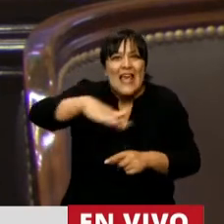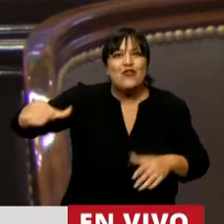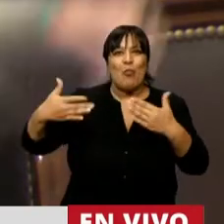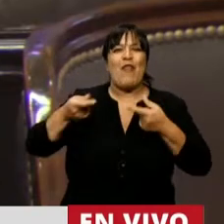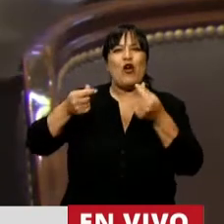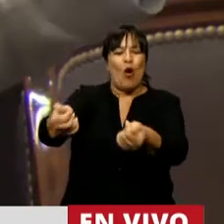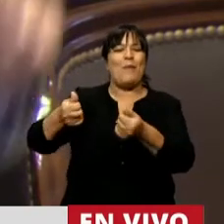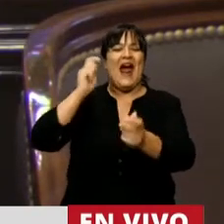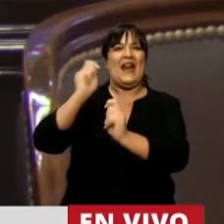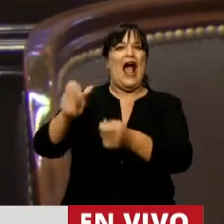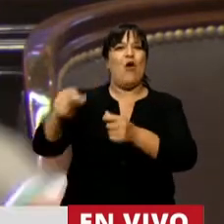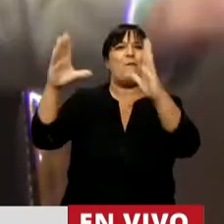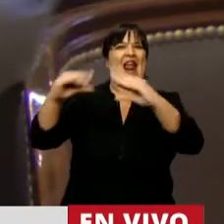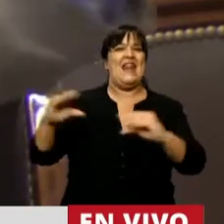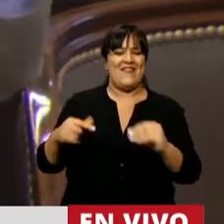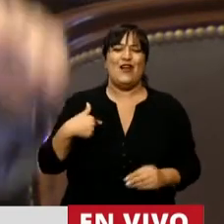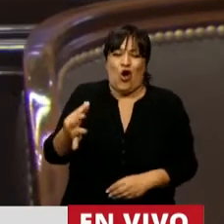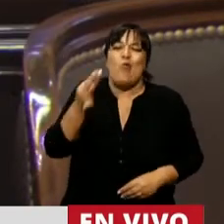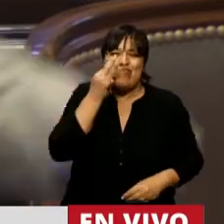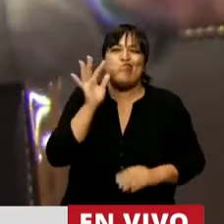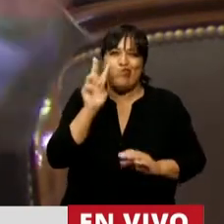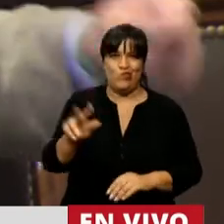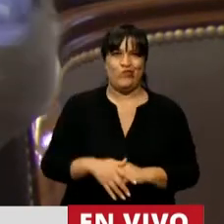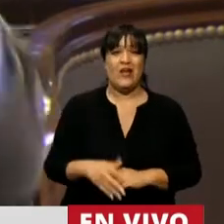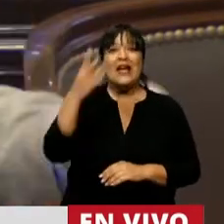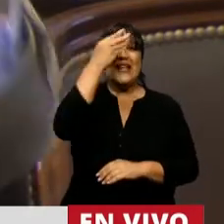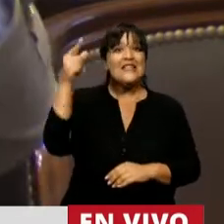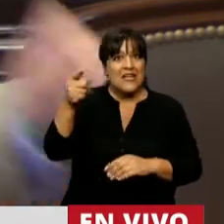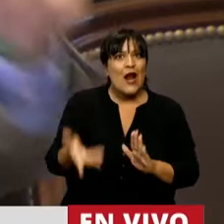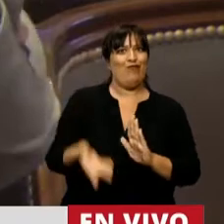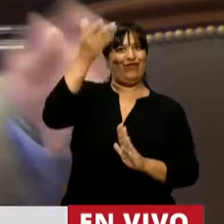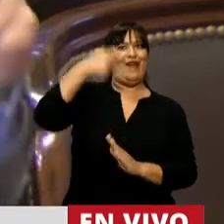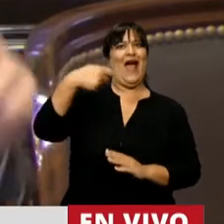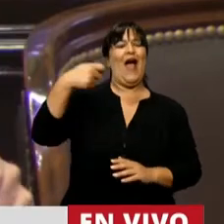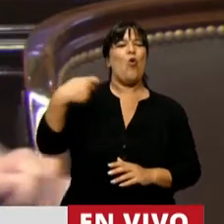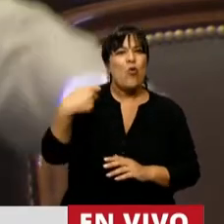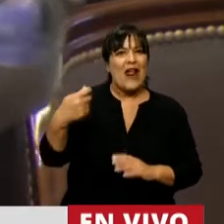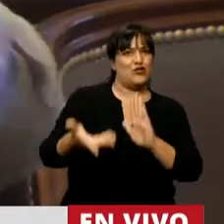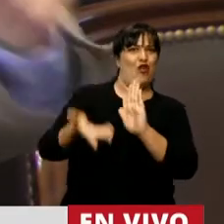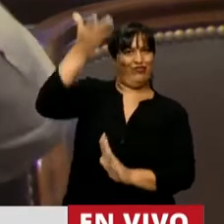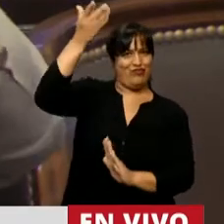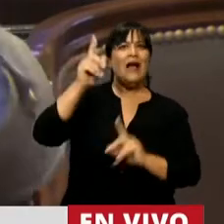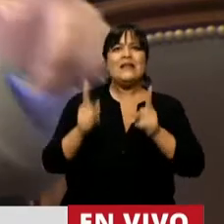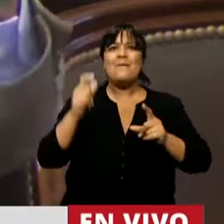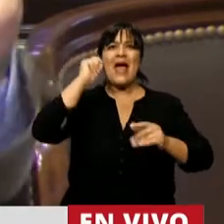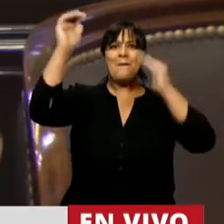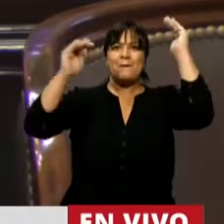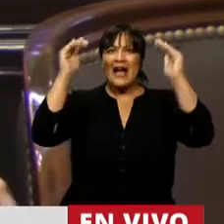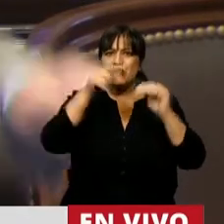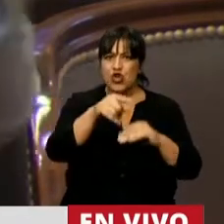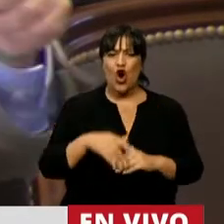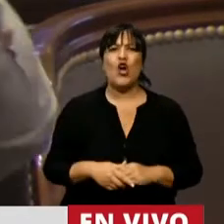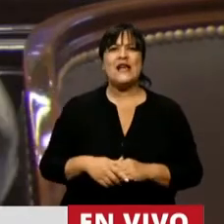vi cuando con cristina se aumentó las jubilaciones entre menos reales y nuestros adultos mayores